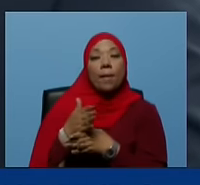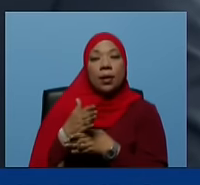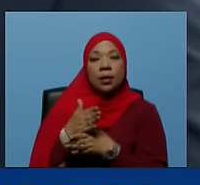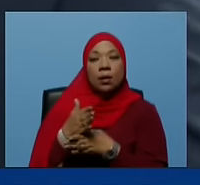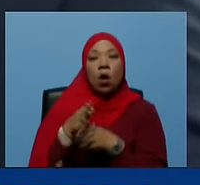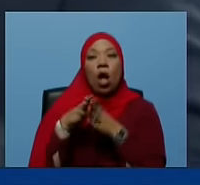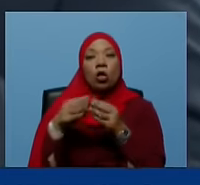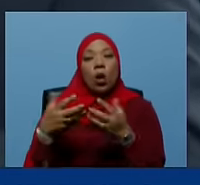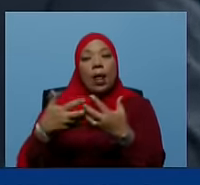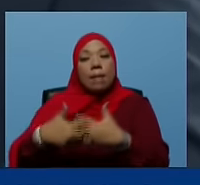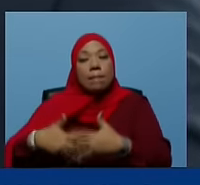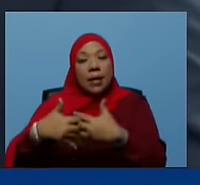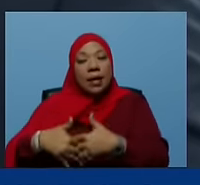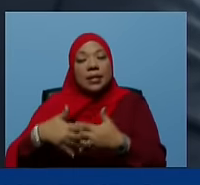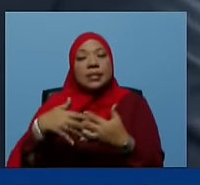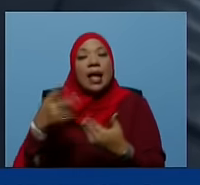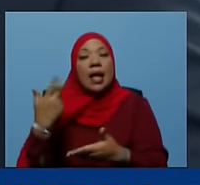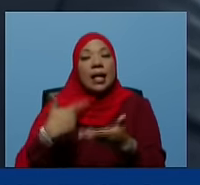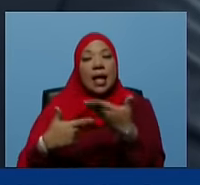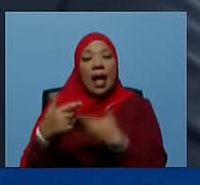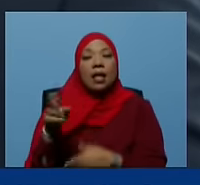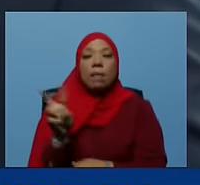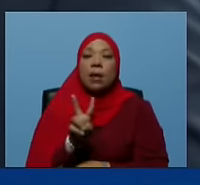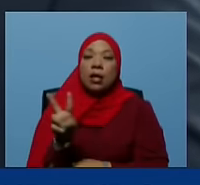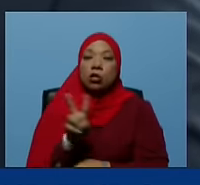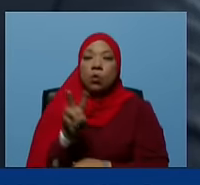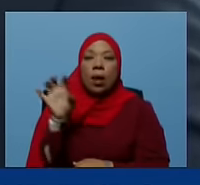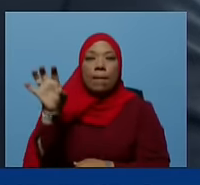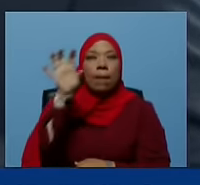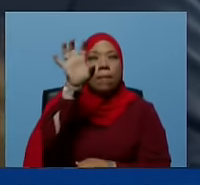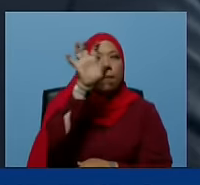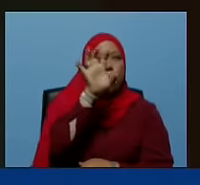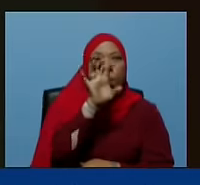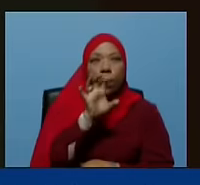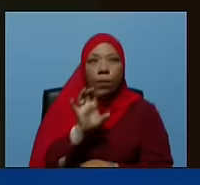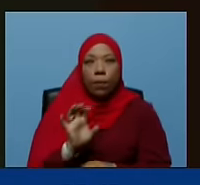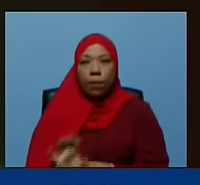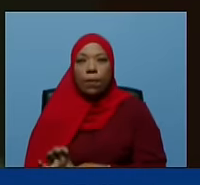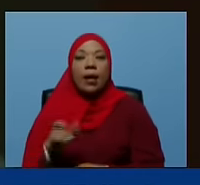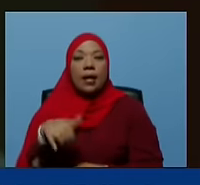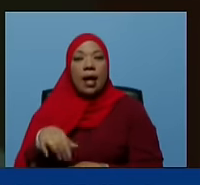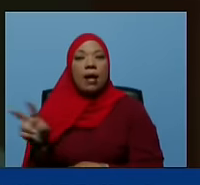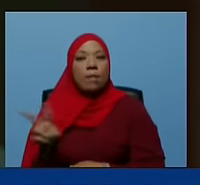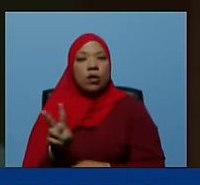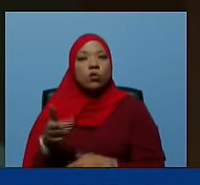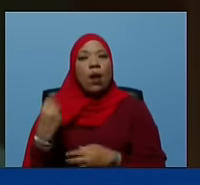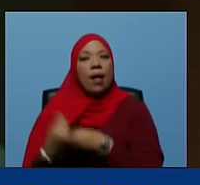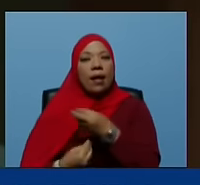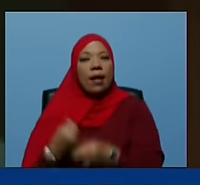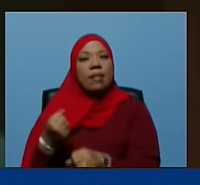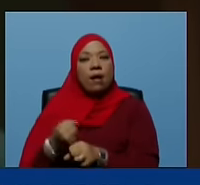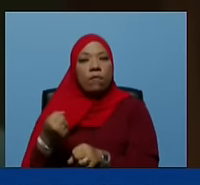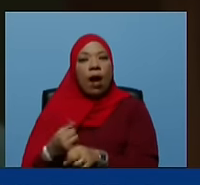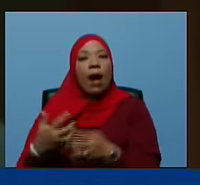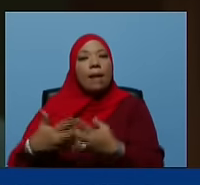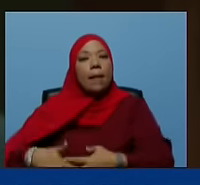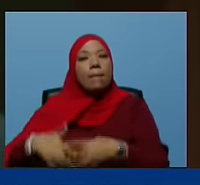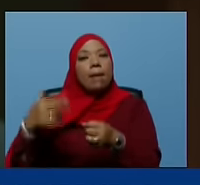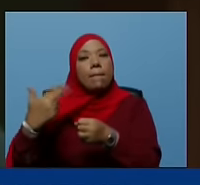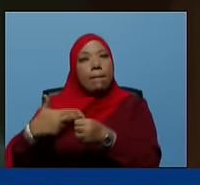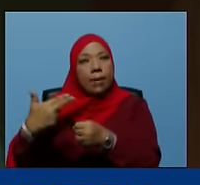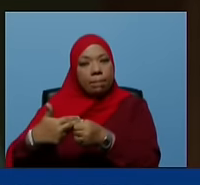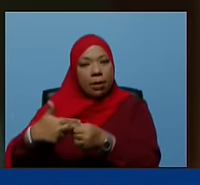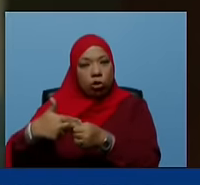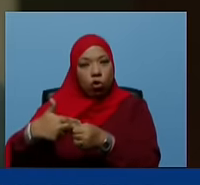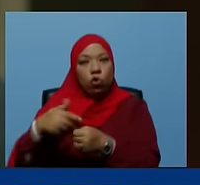las empresas transnacionales, seguimos produciendo, seguimos creciendo, y esto es uno de los nuevos acuerdos que nos lleva a